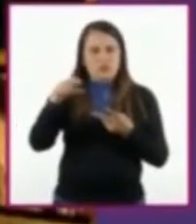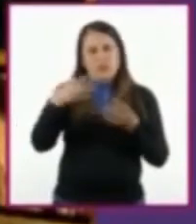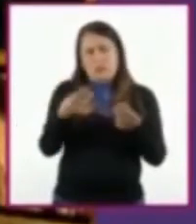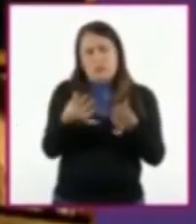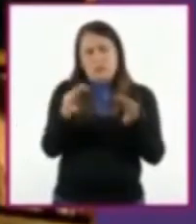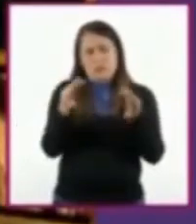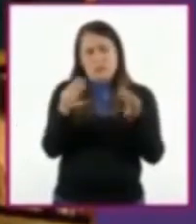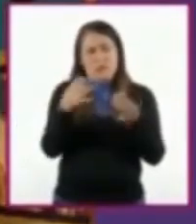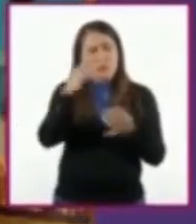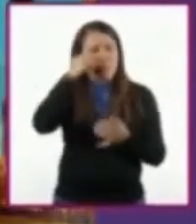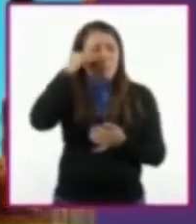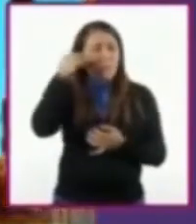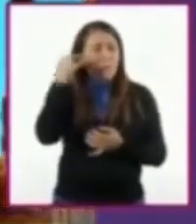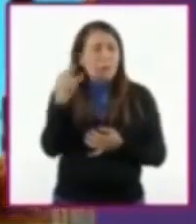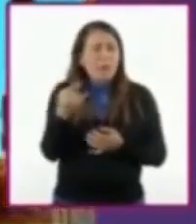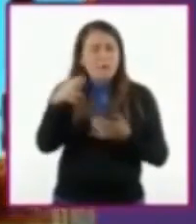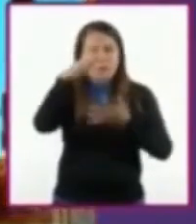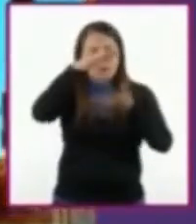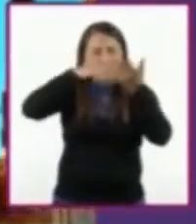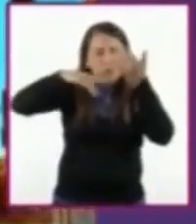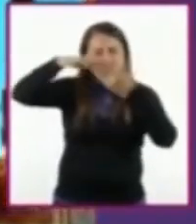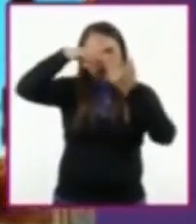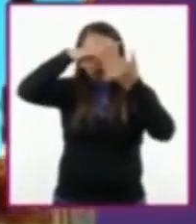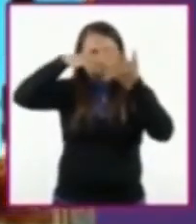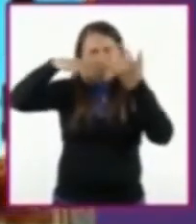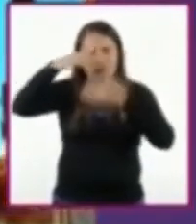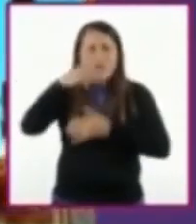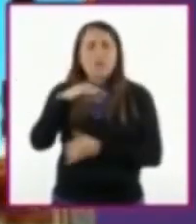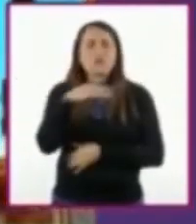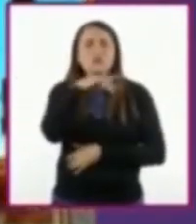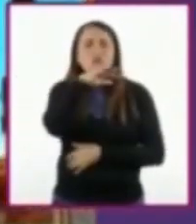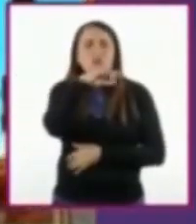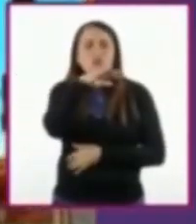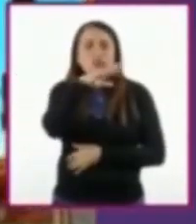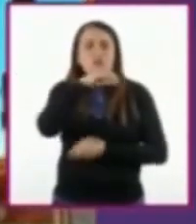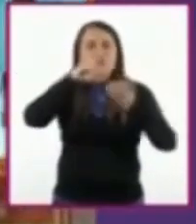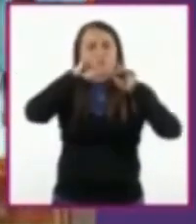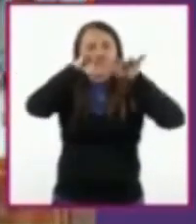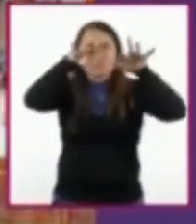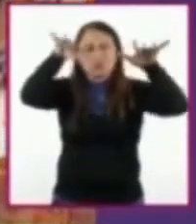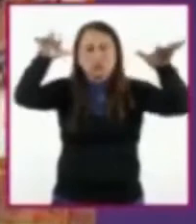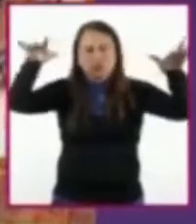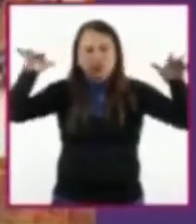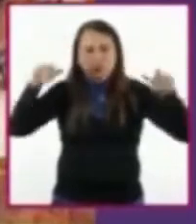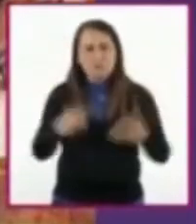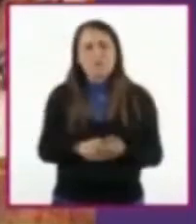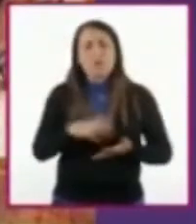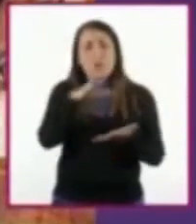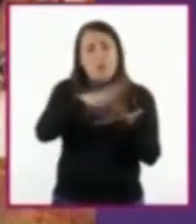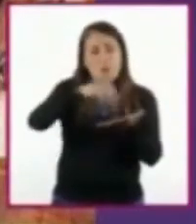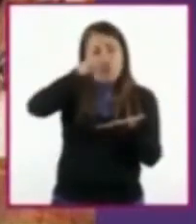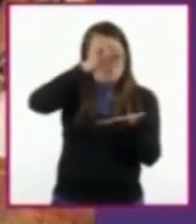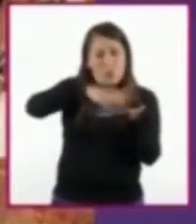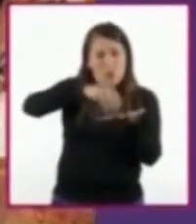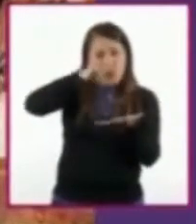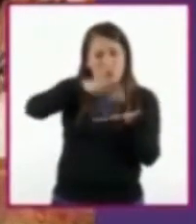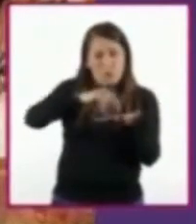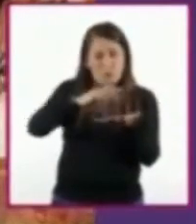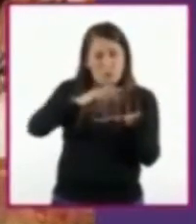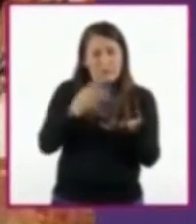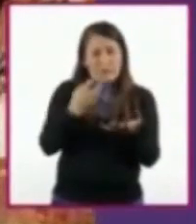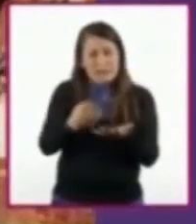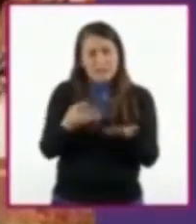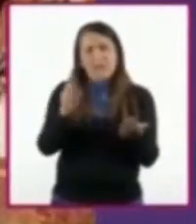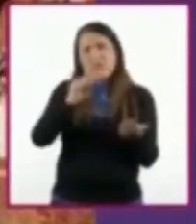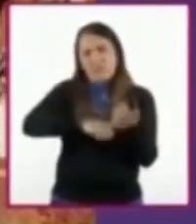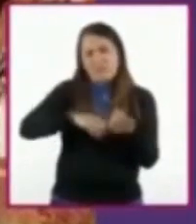finas. Todos estos compuestos contaminantes son emitidos a la atmósfera. El polvo de los residuos del horno puede contener